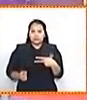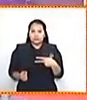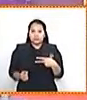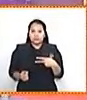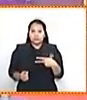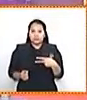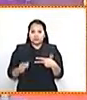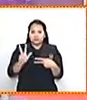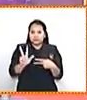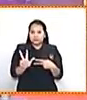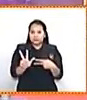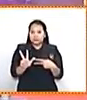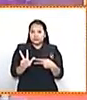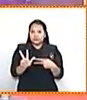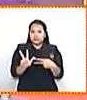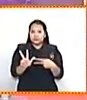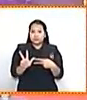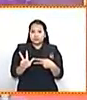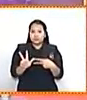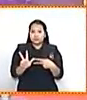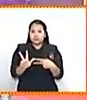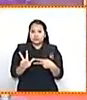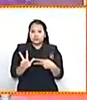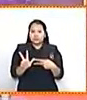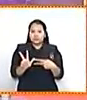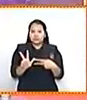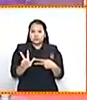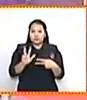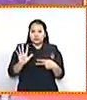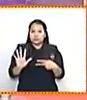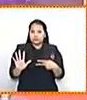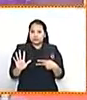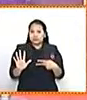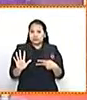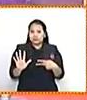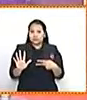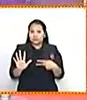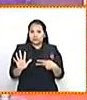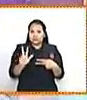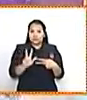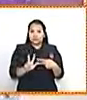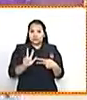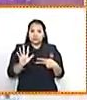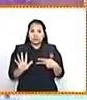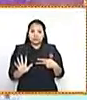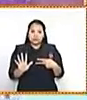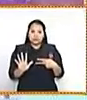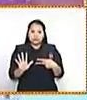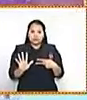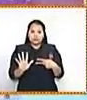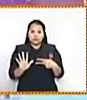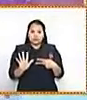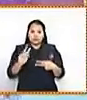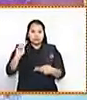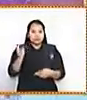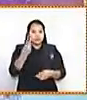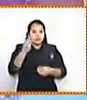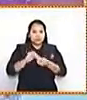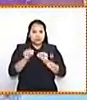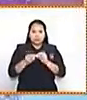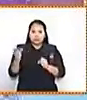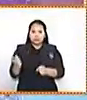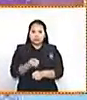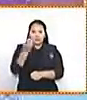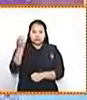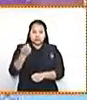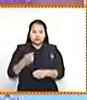3. Segundo dígito es el 5. Primer número premiado, 35. A continuación, el segundo número